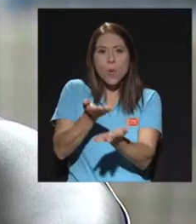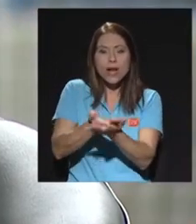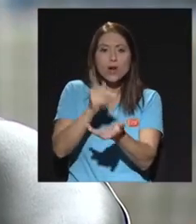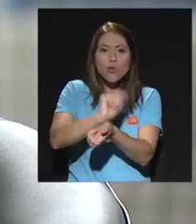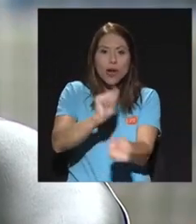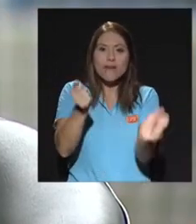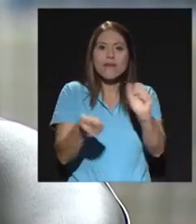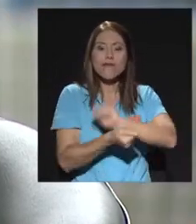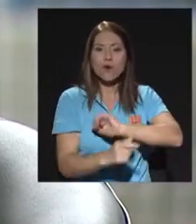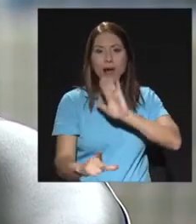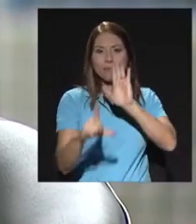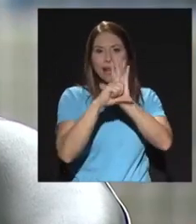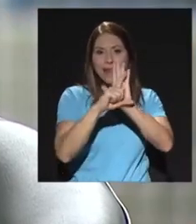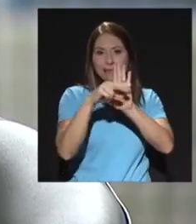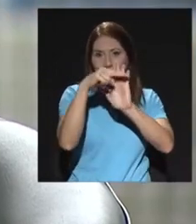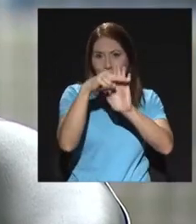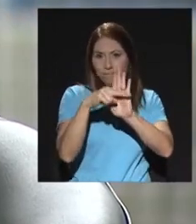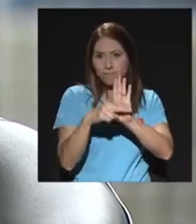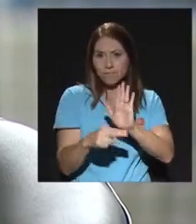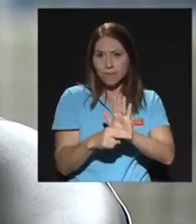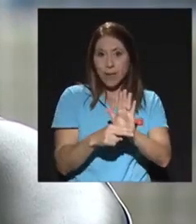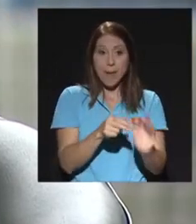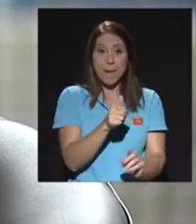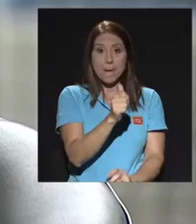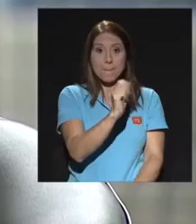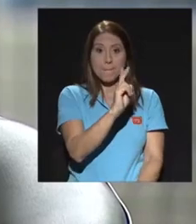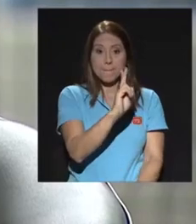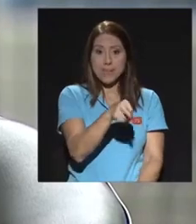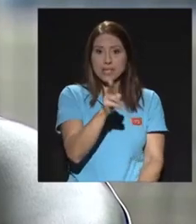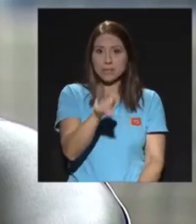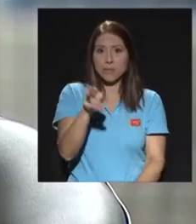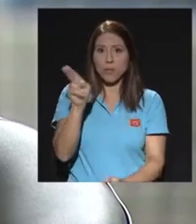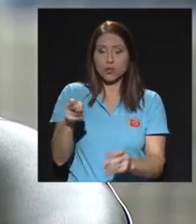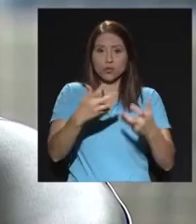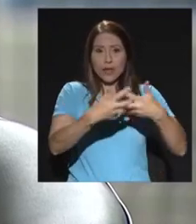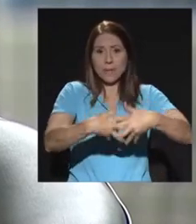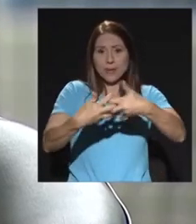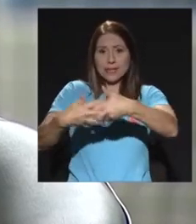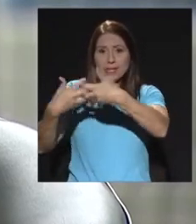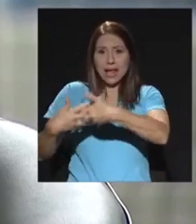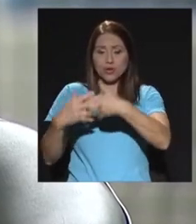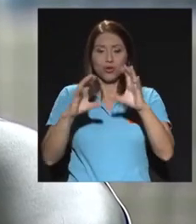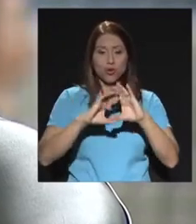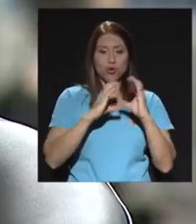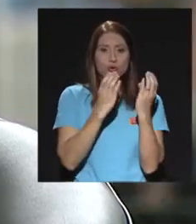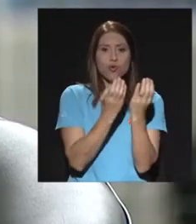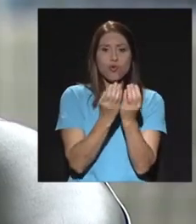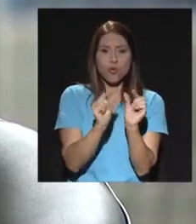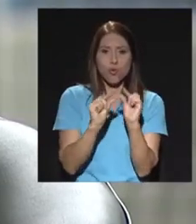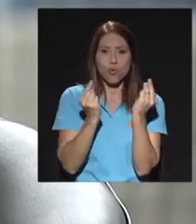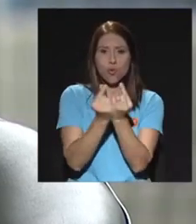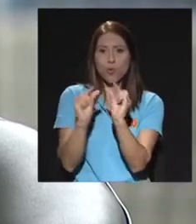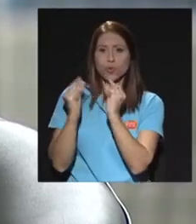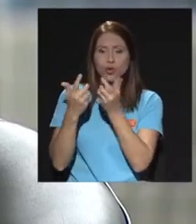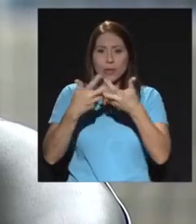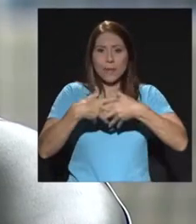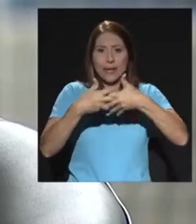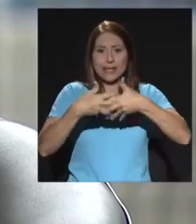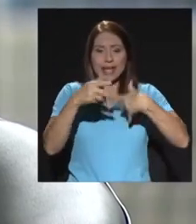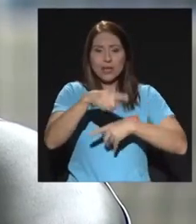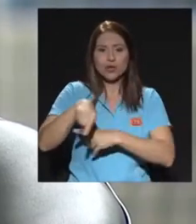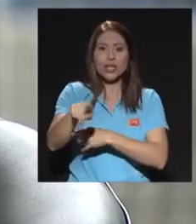marco normativo, los mismos empresarios, las cámaras empresariales, hicieron todo un